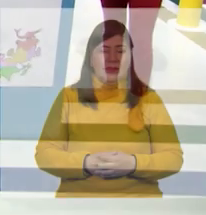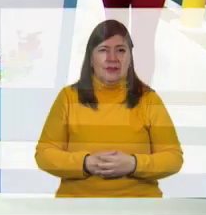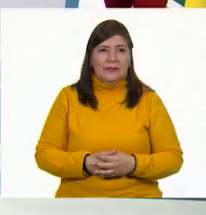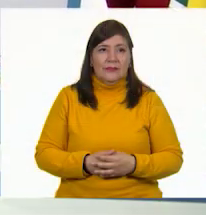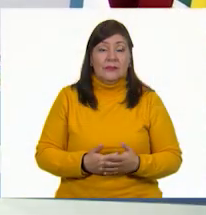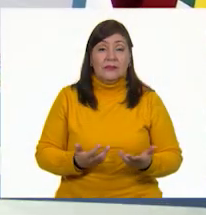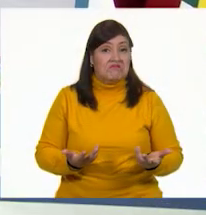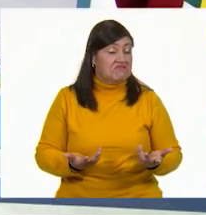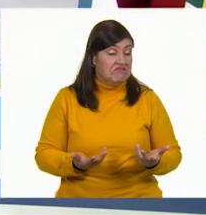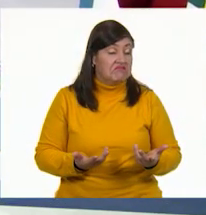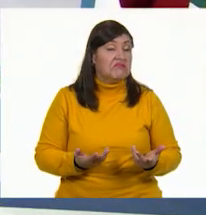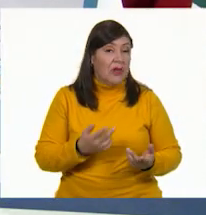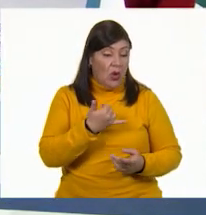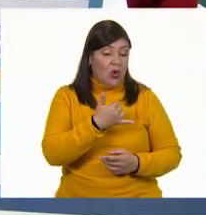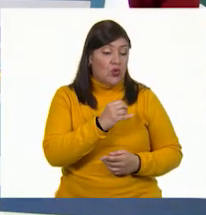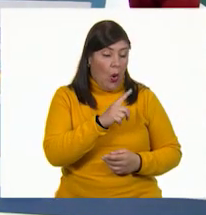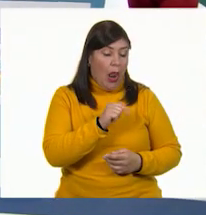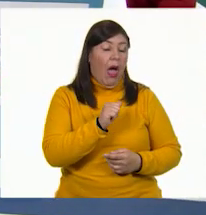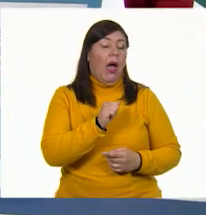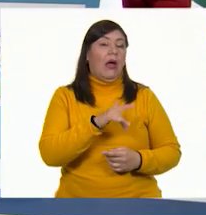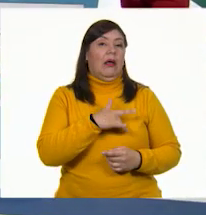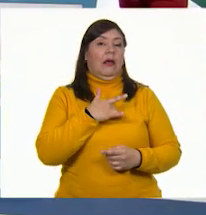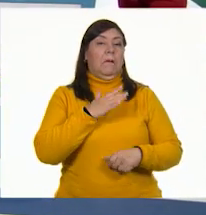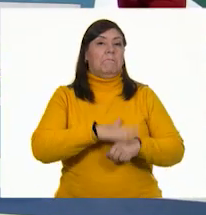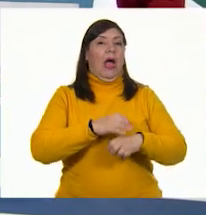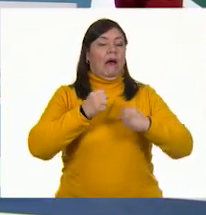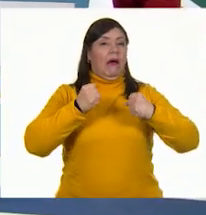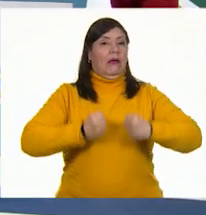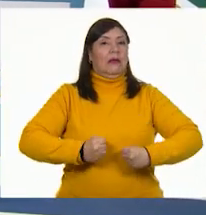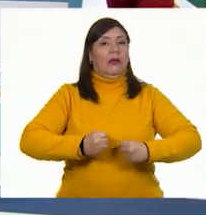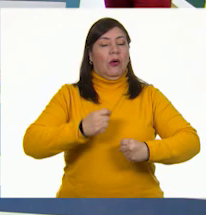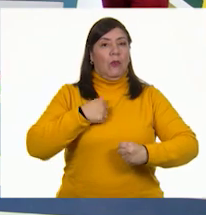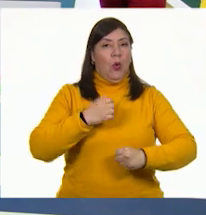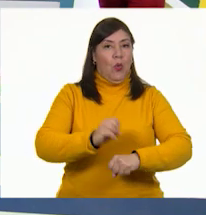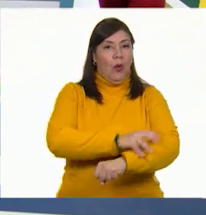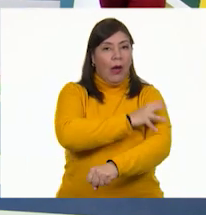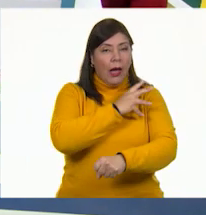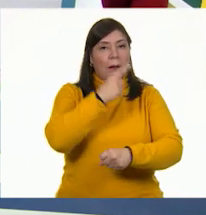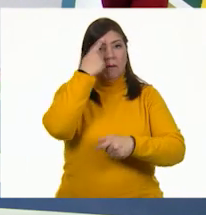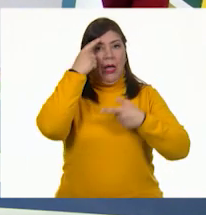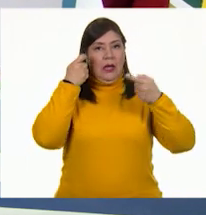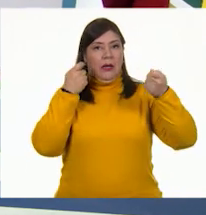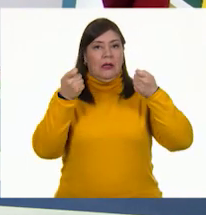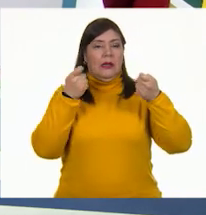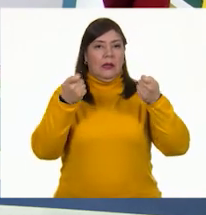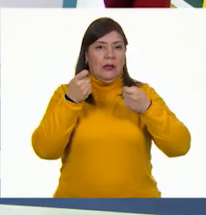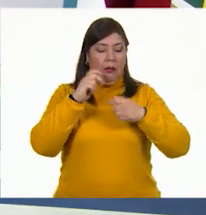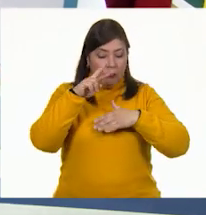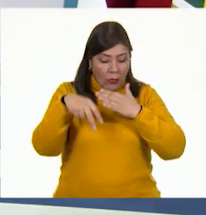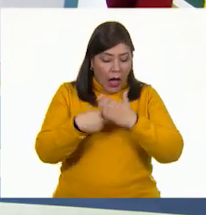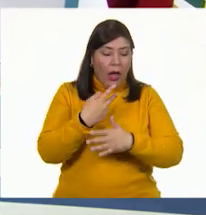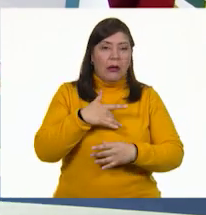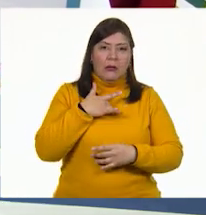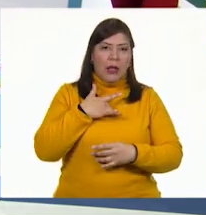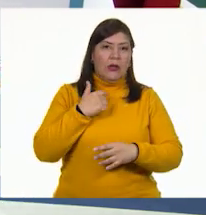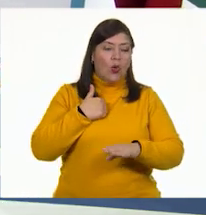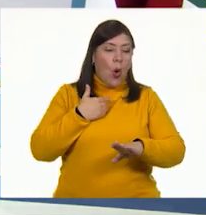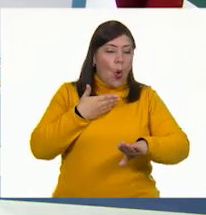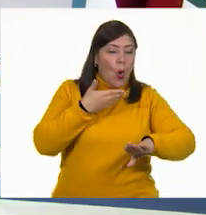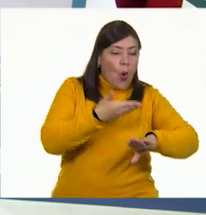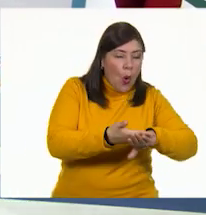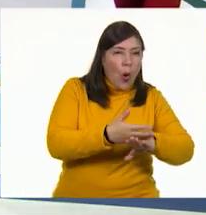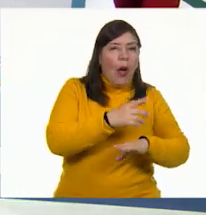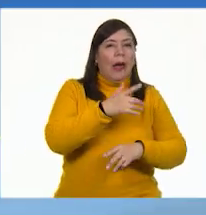¿Sin duda? Yola fortalece sus emociones y aprende a regularlas favorablemente. sin lastimar la dignidad de su